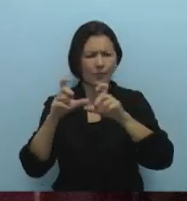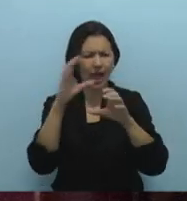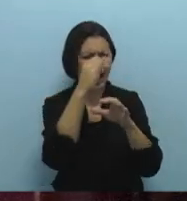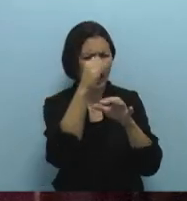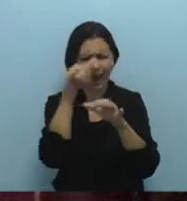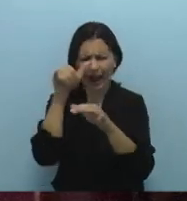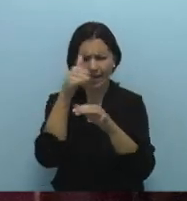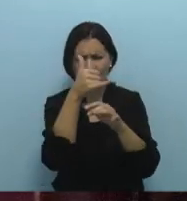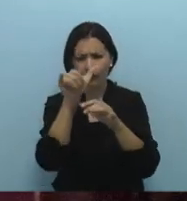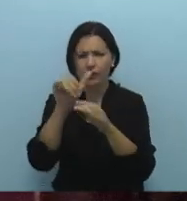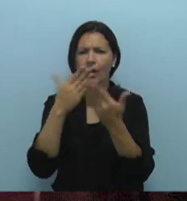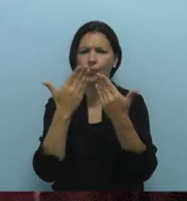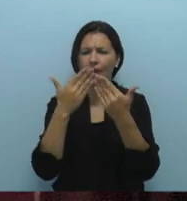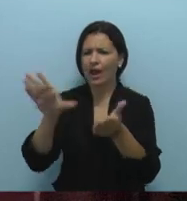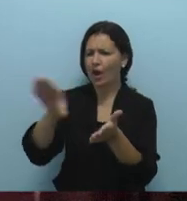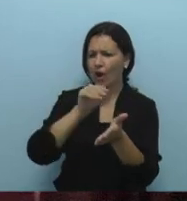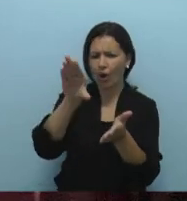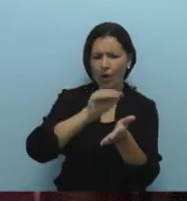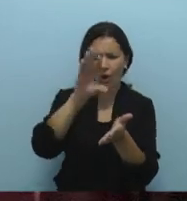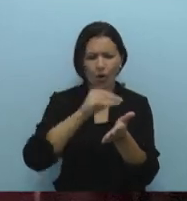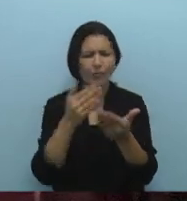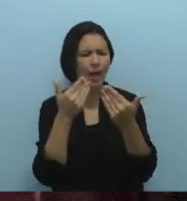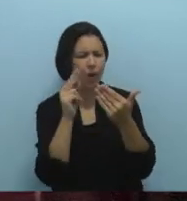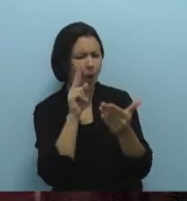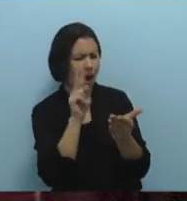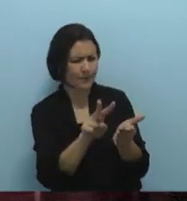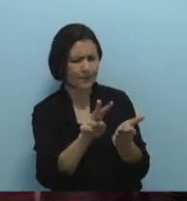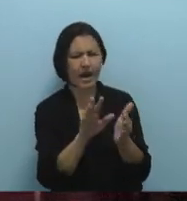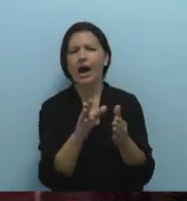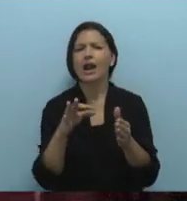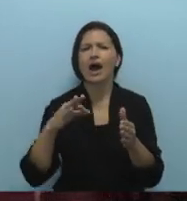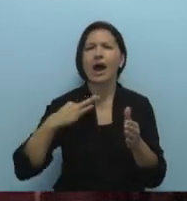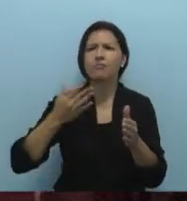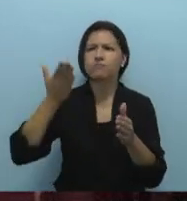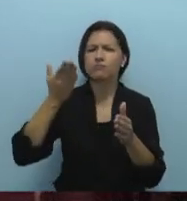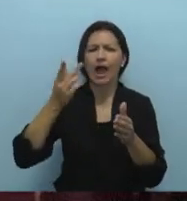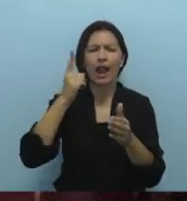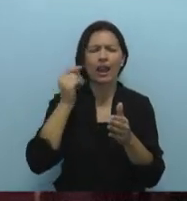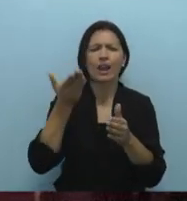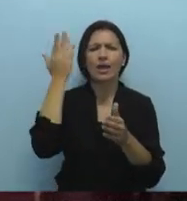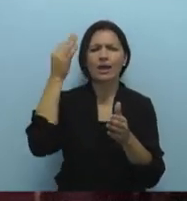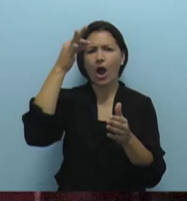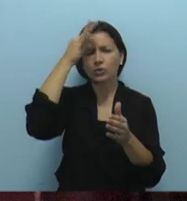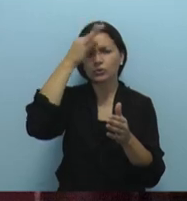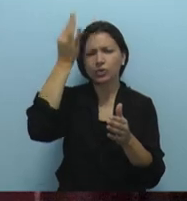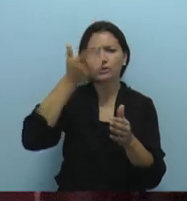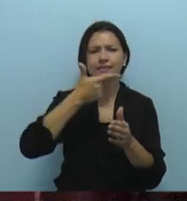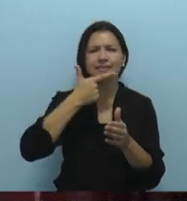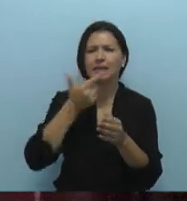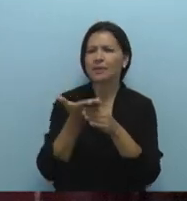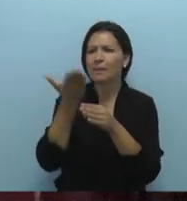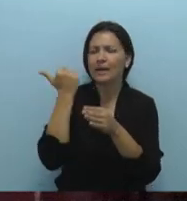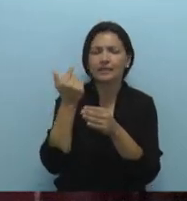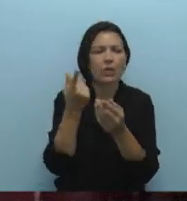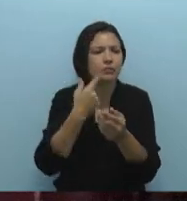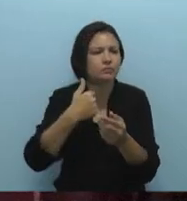registradas durante los incidentes del 12 de septiembre, durante el tratamiento de la Ley de Emergencia Previsional, ya que no tenemos noticias